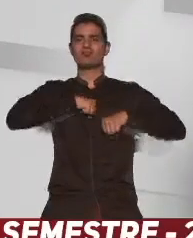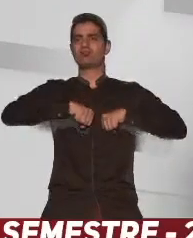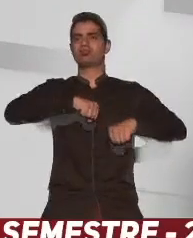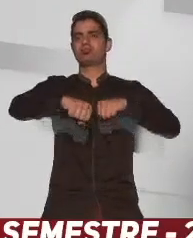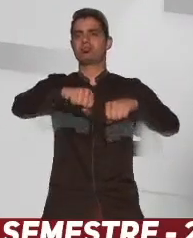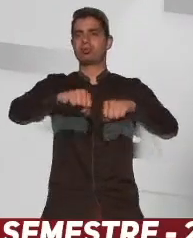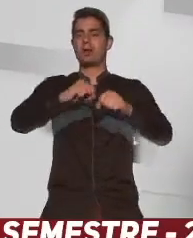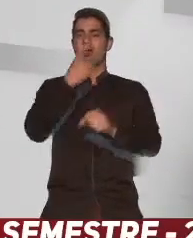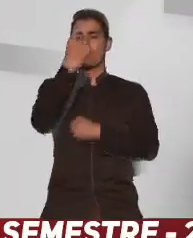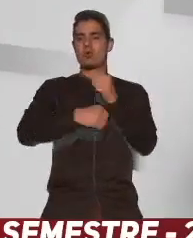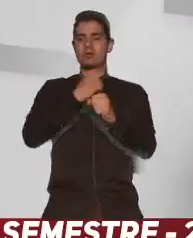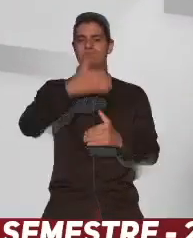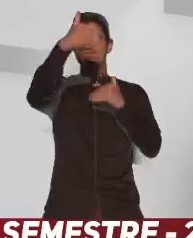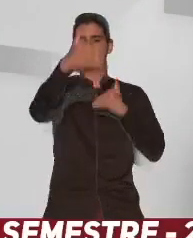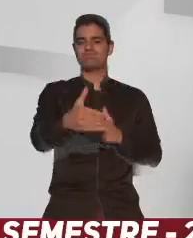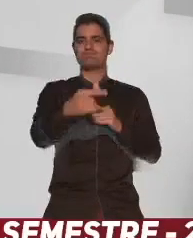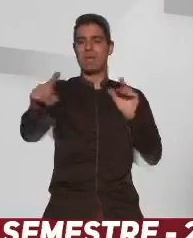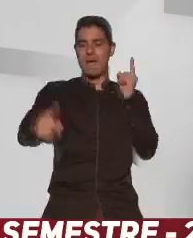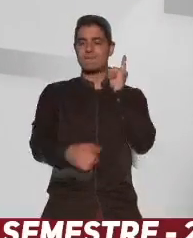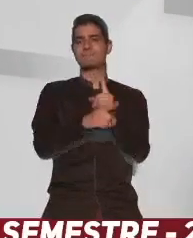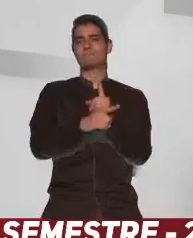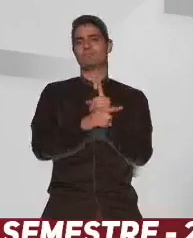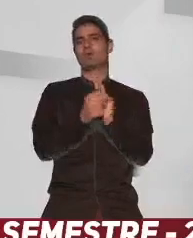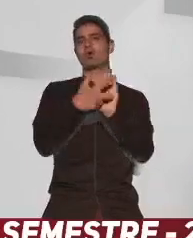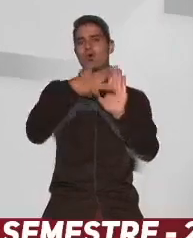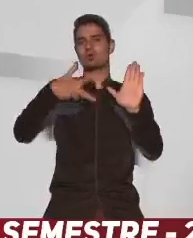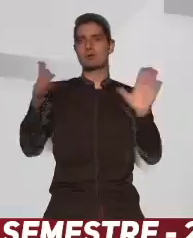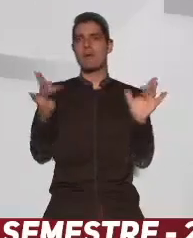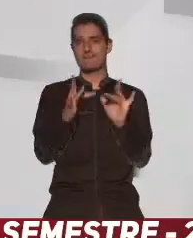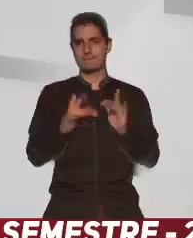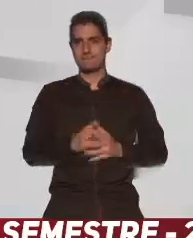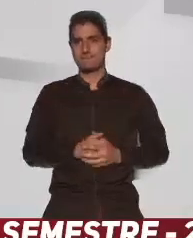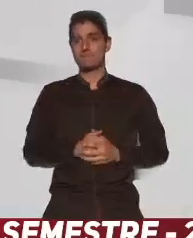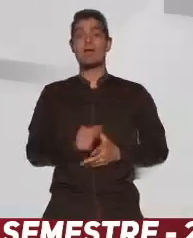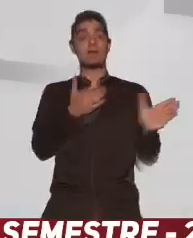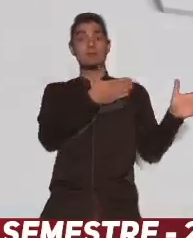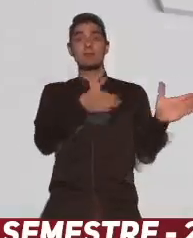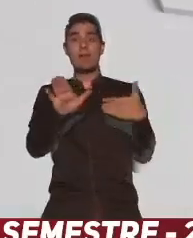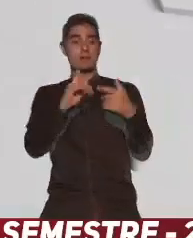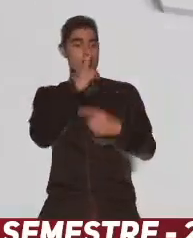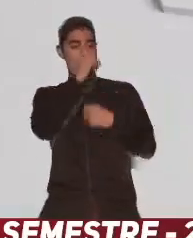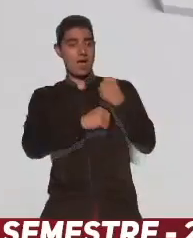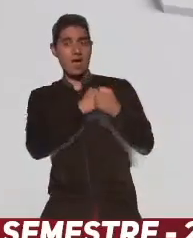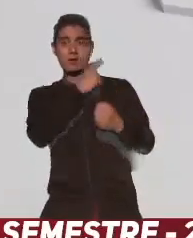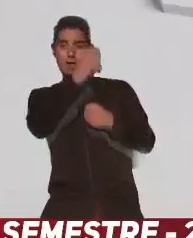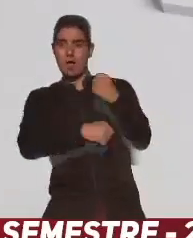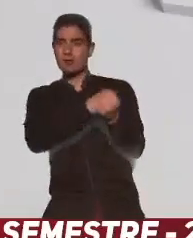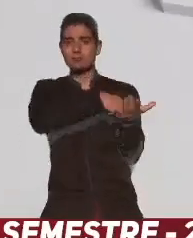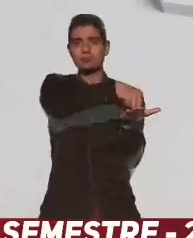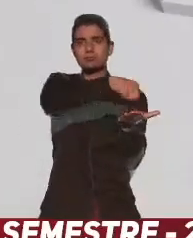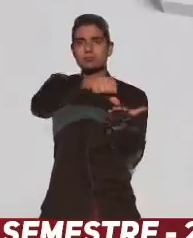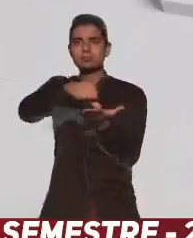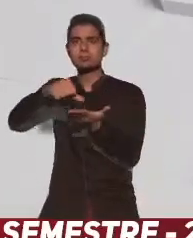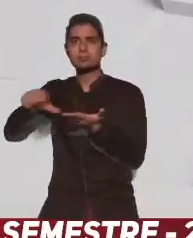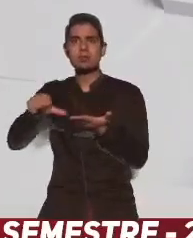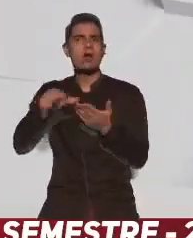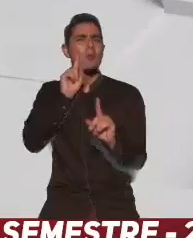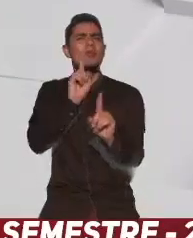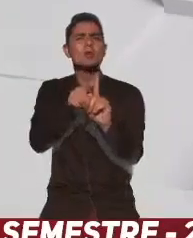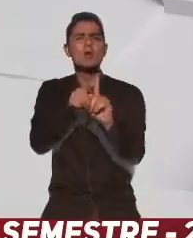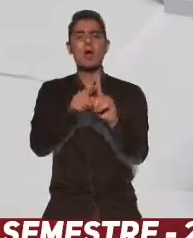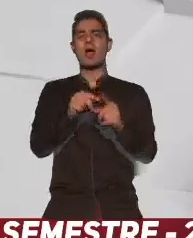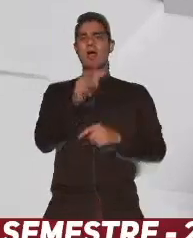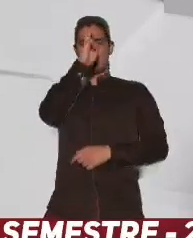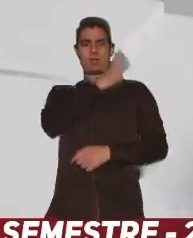Plan Nacional de Adquisiciones permite el fortalecimiento, mantenimiento y sostenimiento del Ejército Nacional, con el propósito de